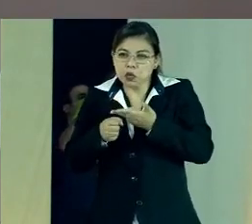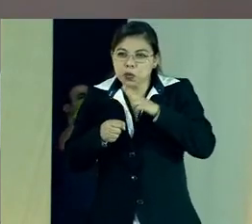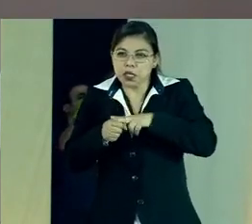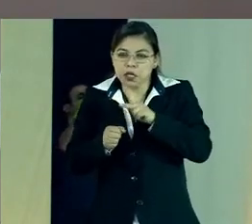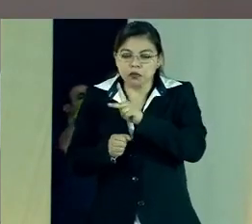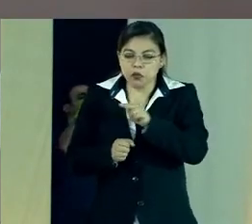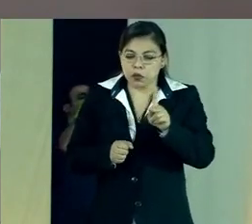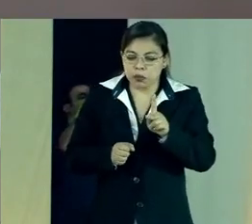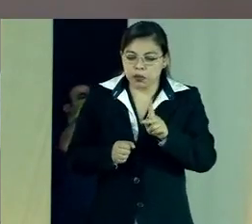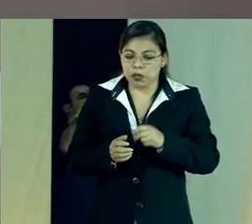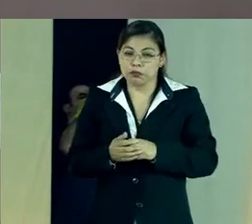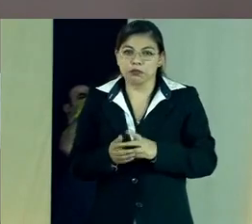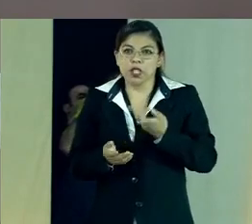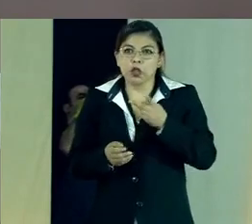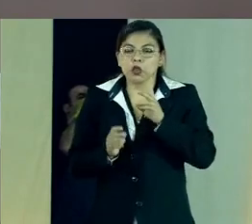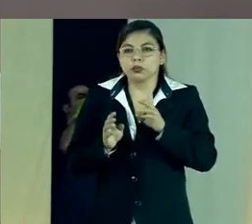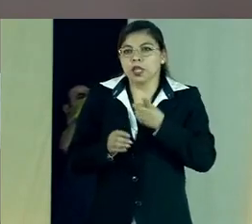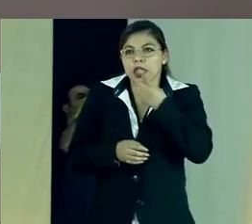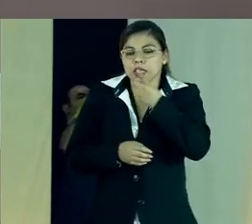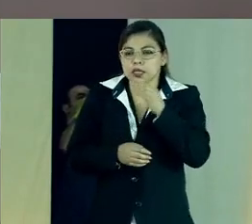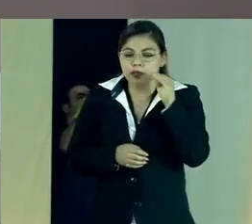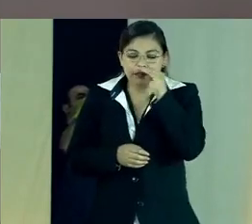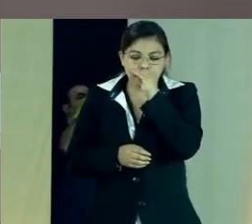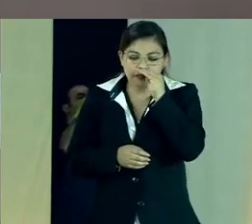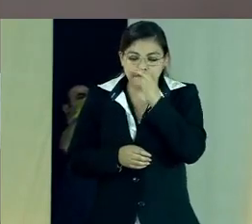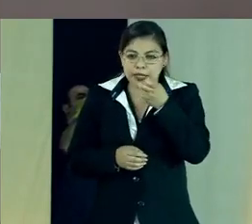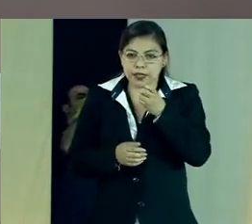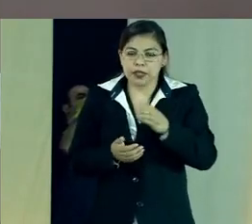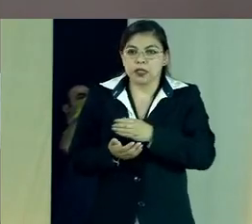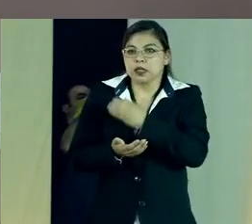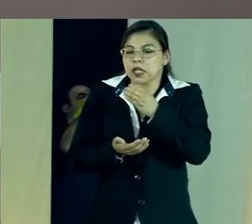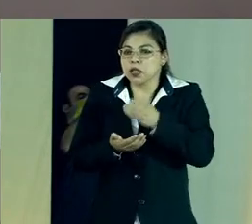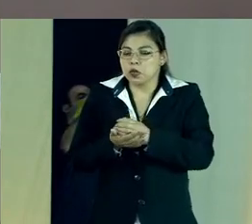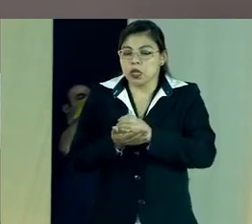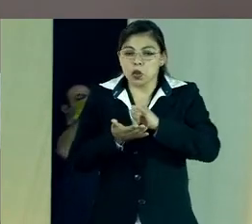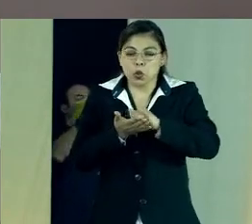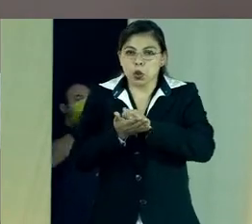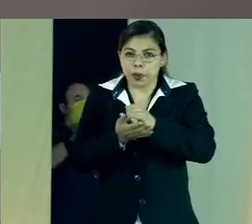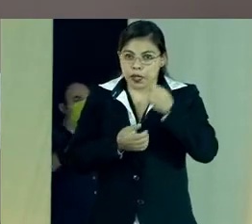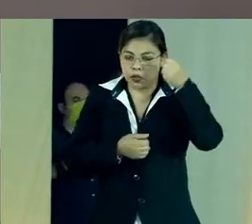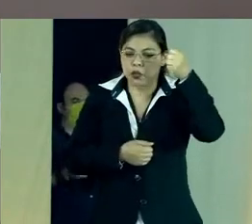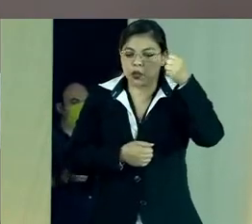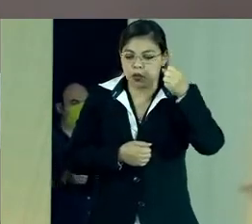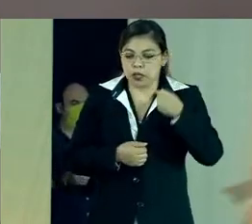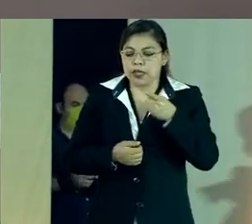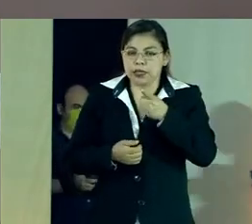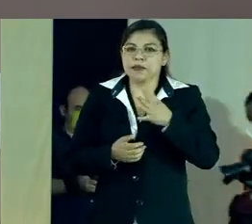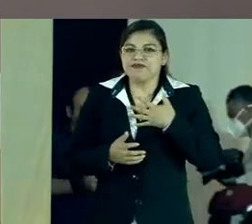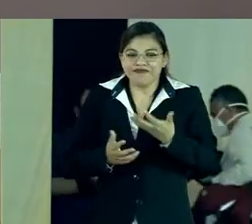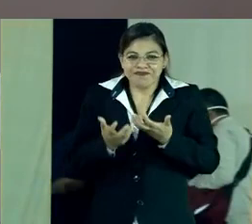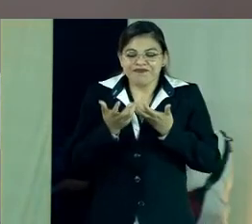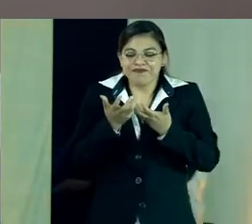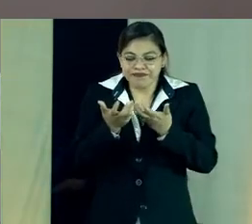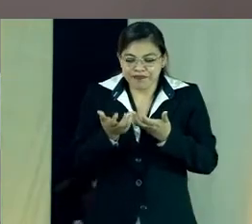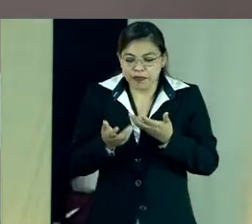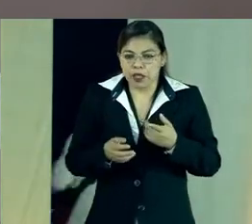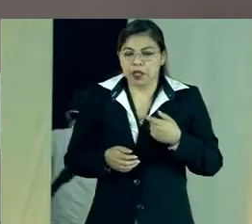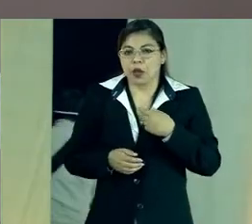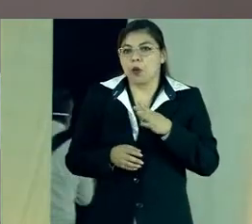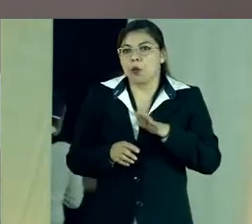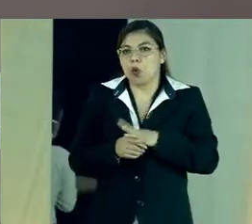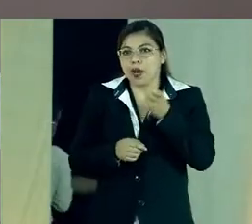es decir gratis de la ciudad de nueva york y estaba ansiosa por